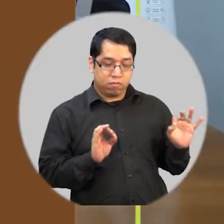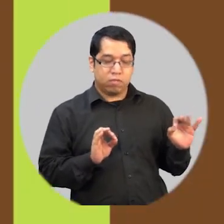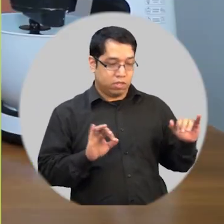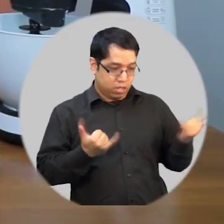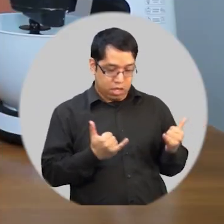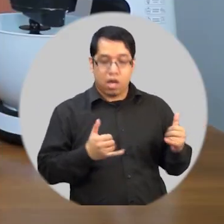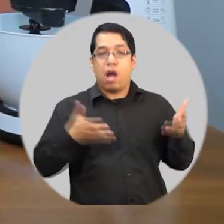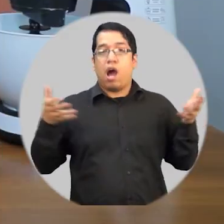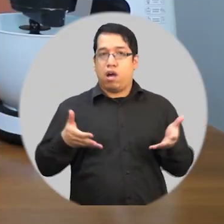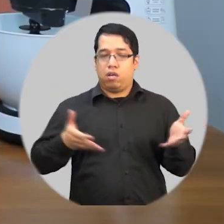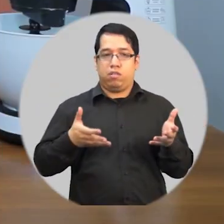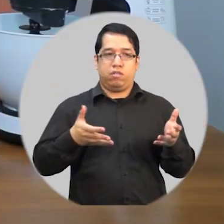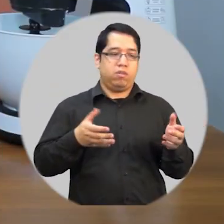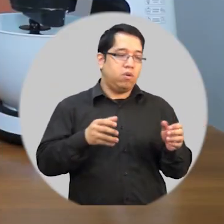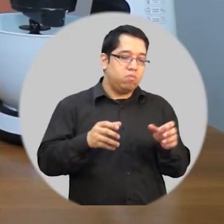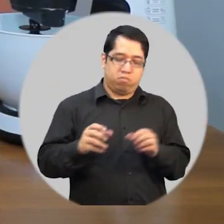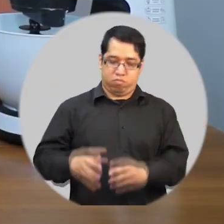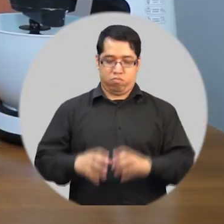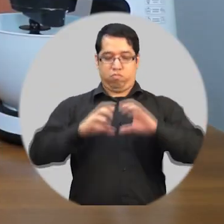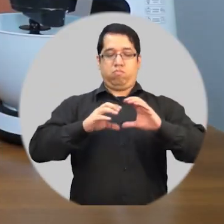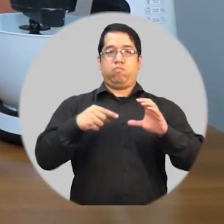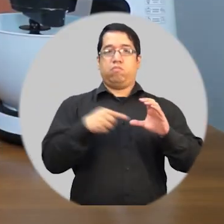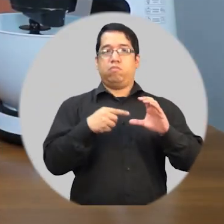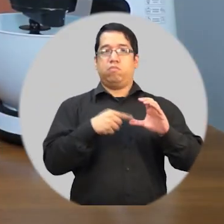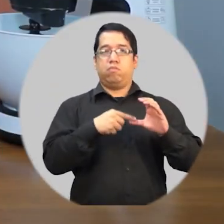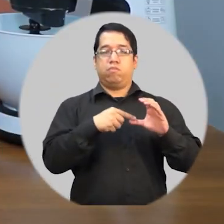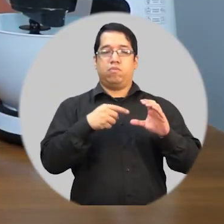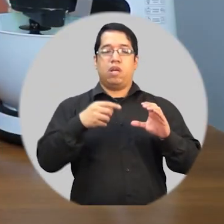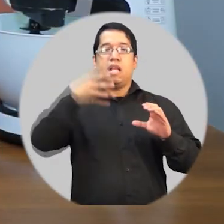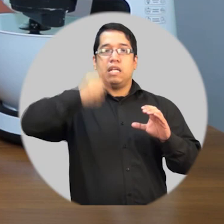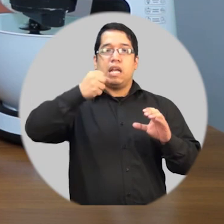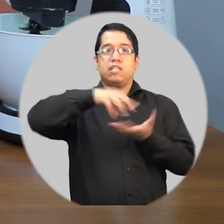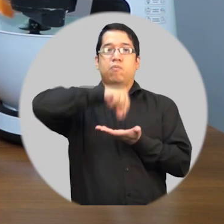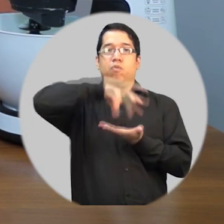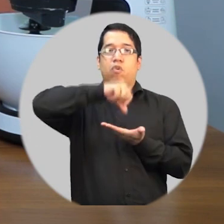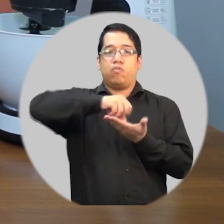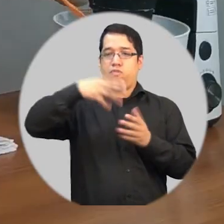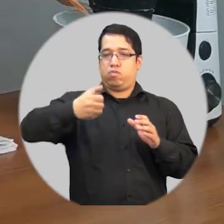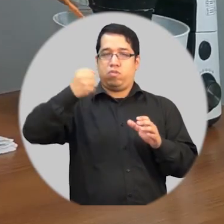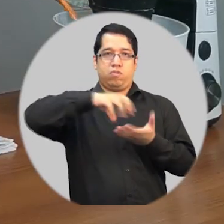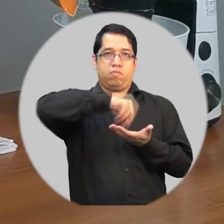Bueno, ahora vamos a agregarle de a poquito nuestra leche en polvo. Voy a agregarle acá.